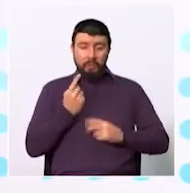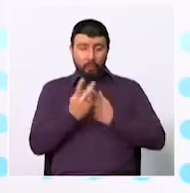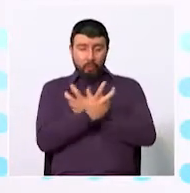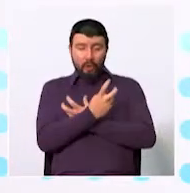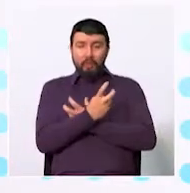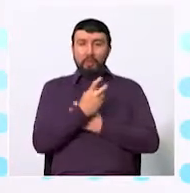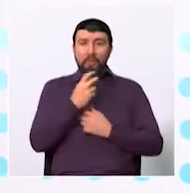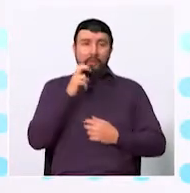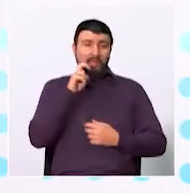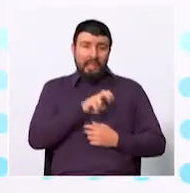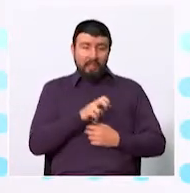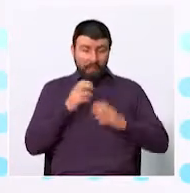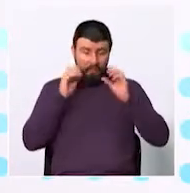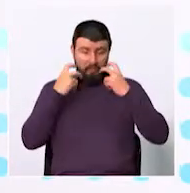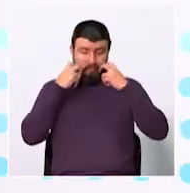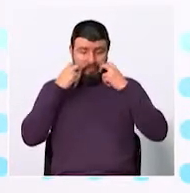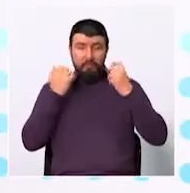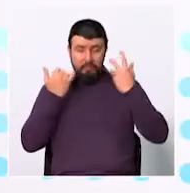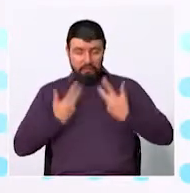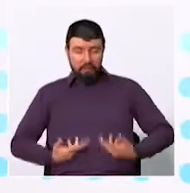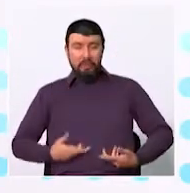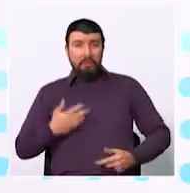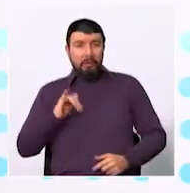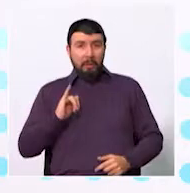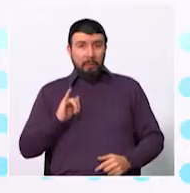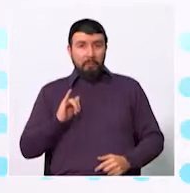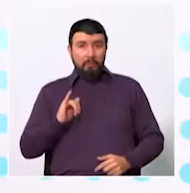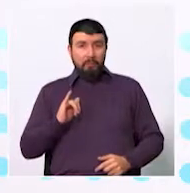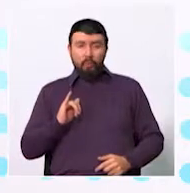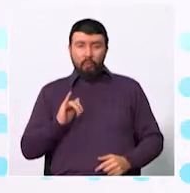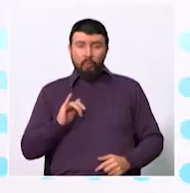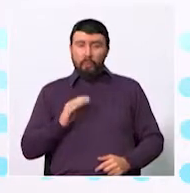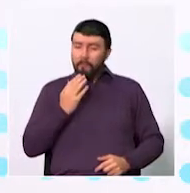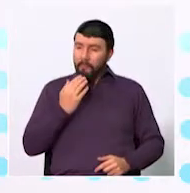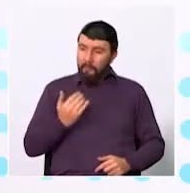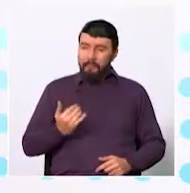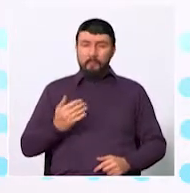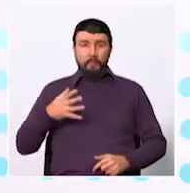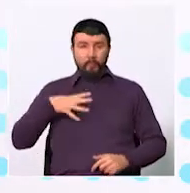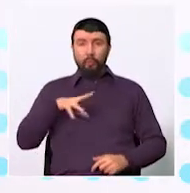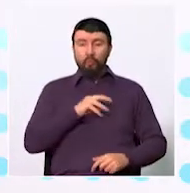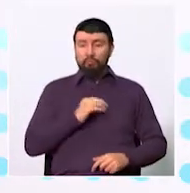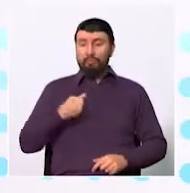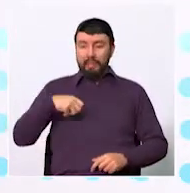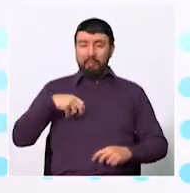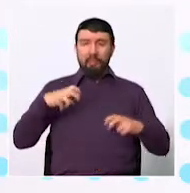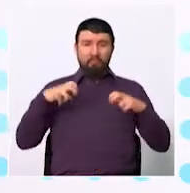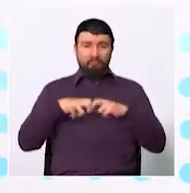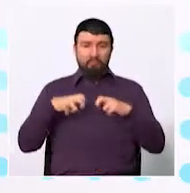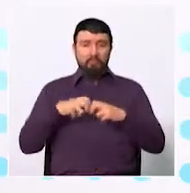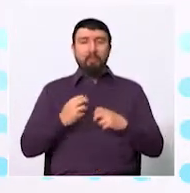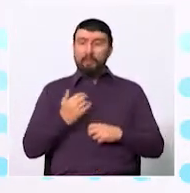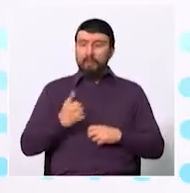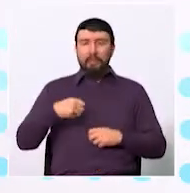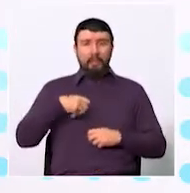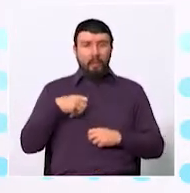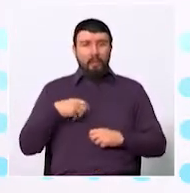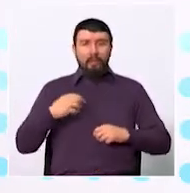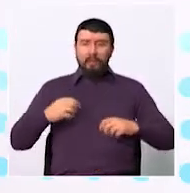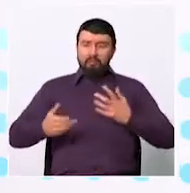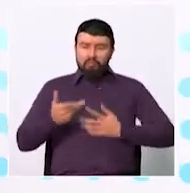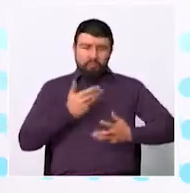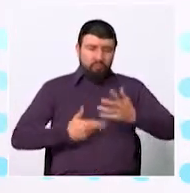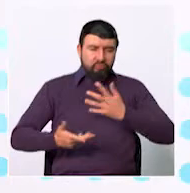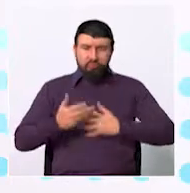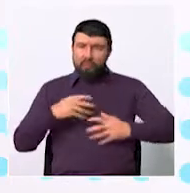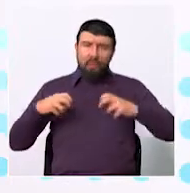que somos materia electrónica que somos energía que la energía siempre